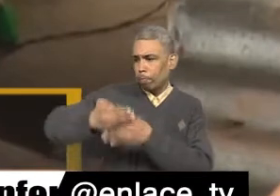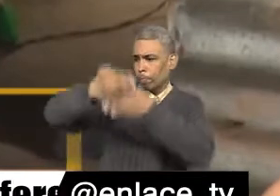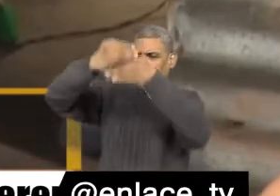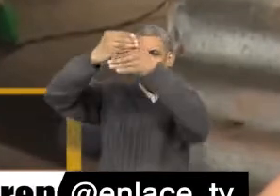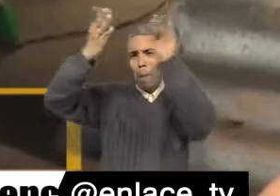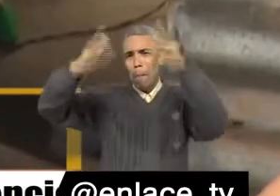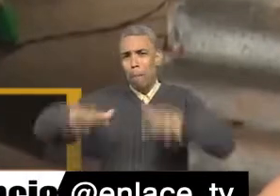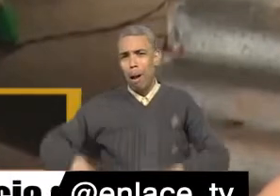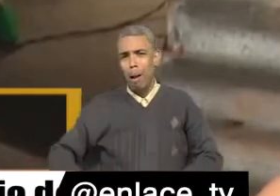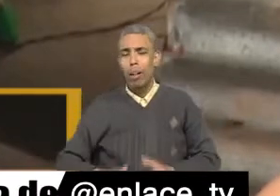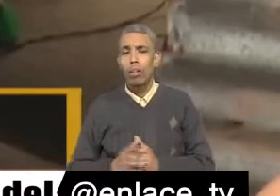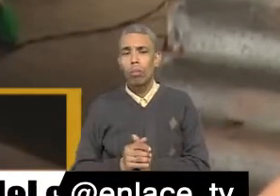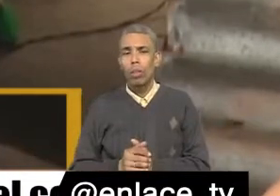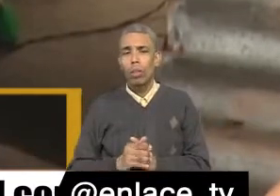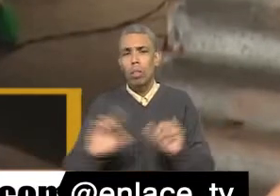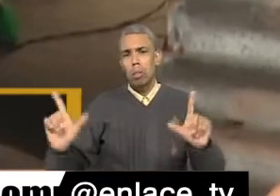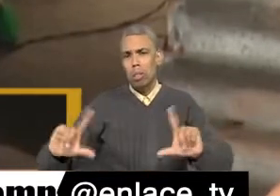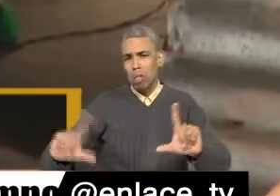la moto